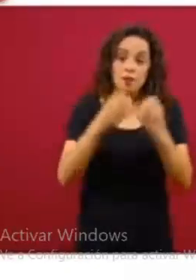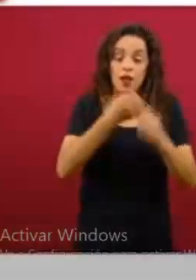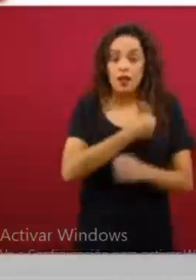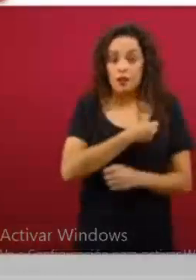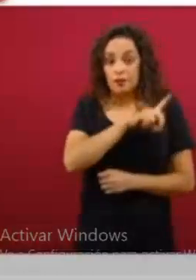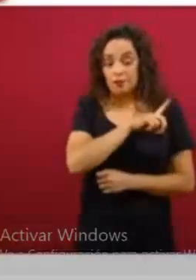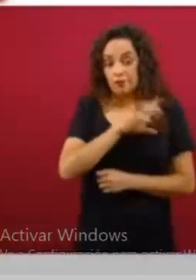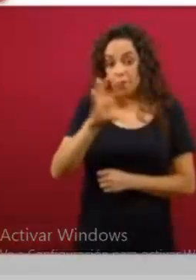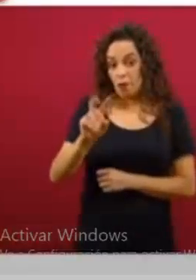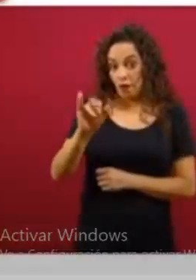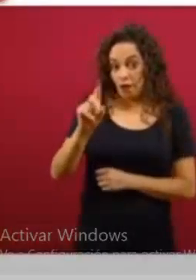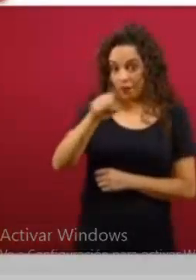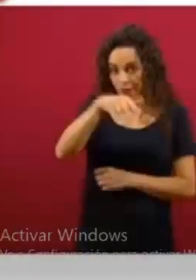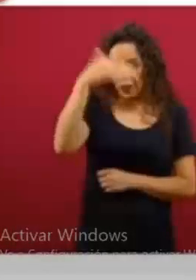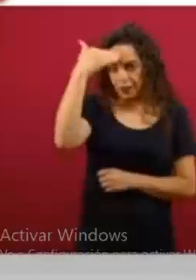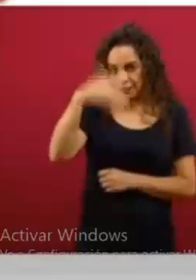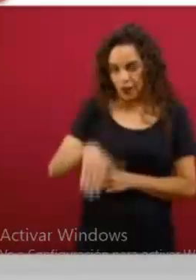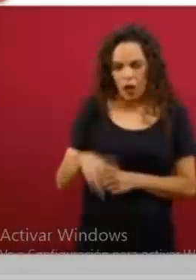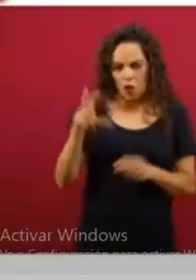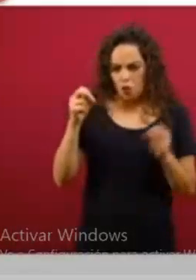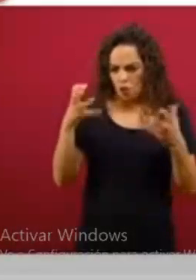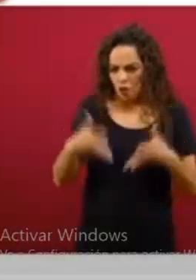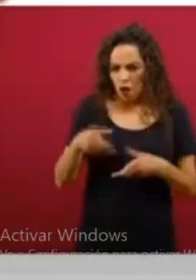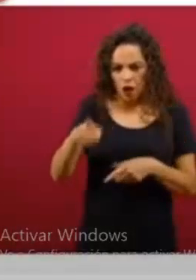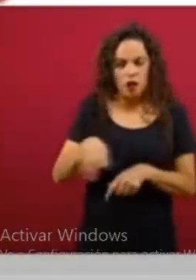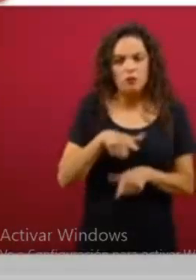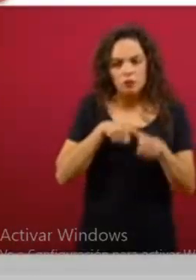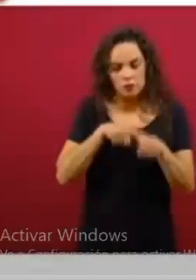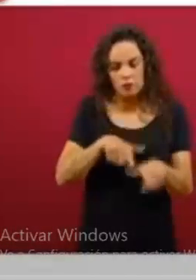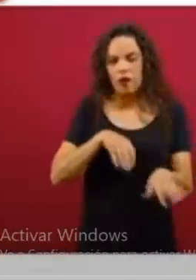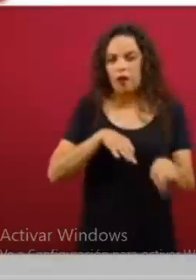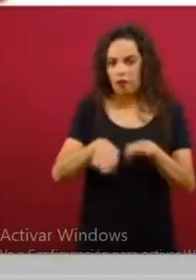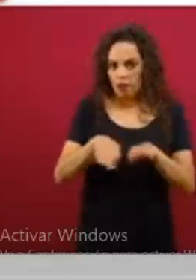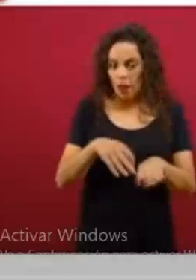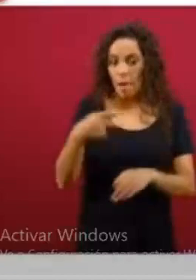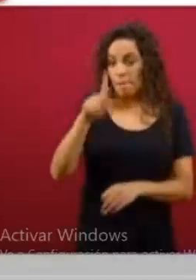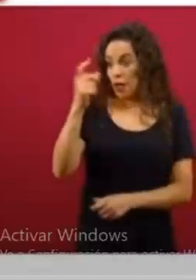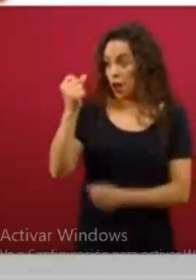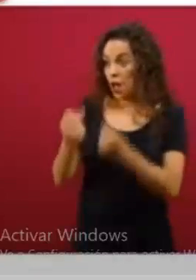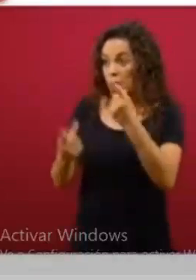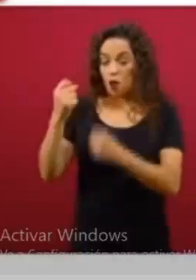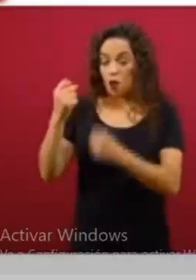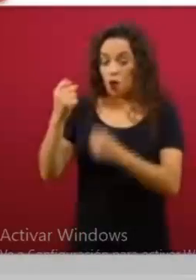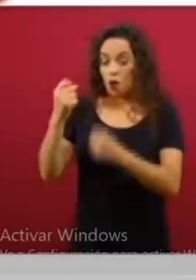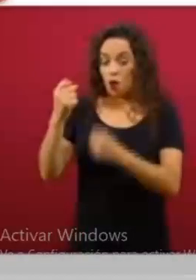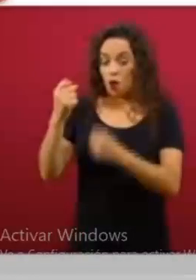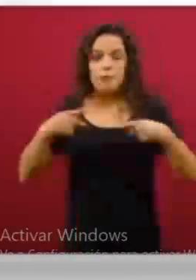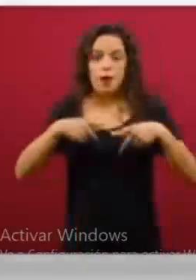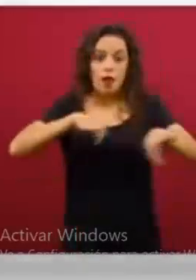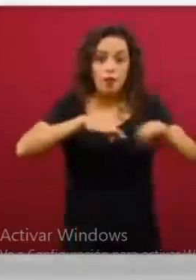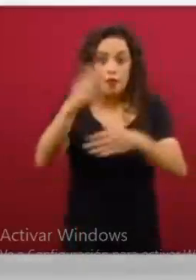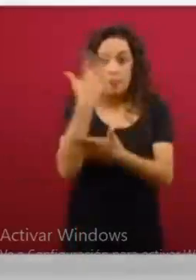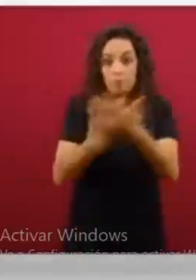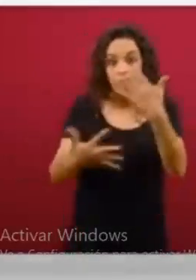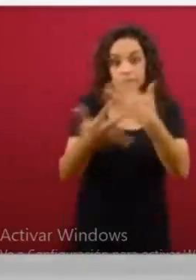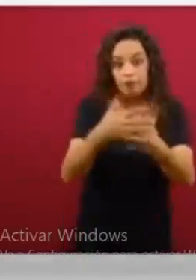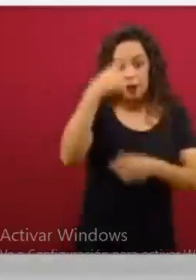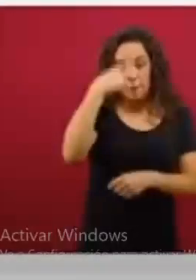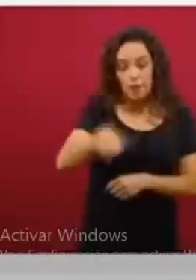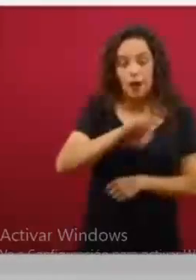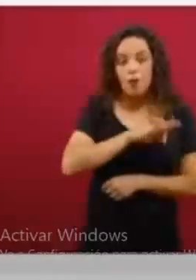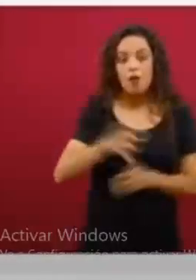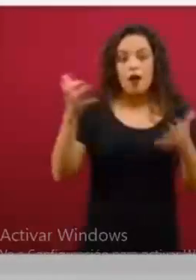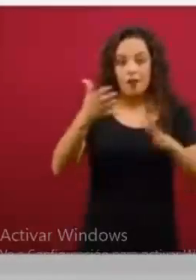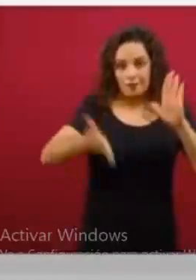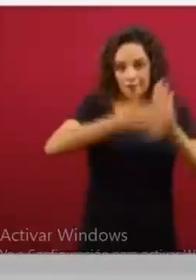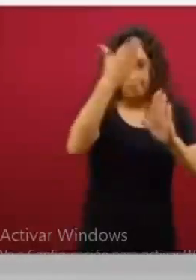ustedes saben ralentizó algunos de los proyectos, en este caso el de la construcción, y después